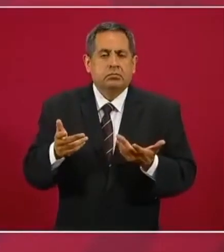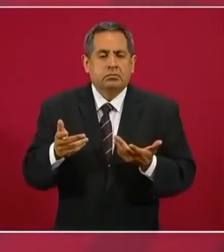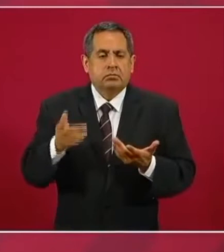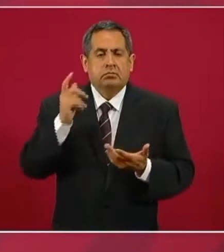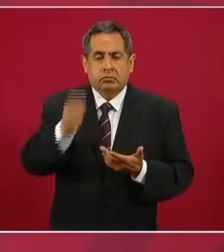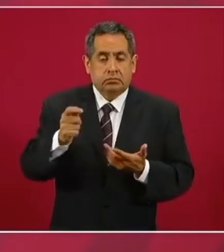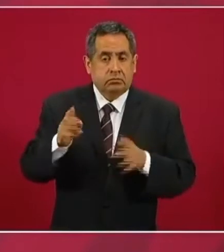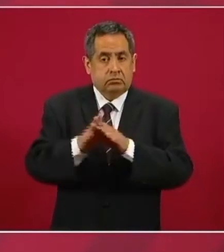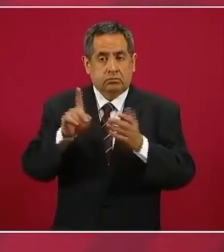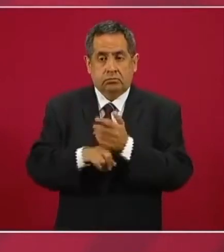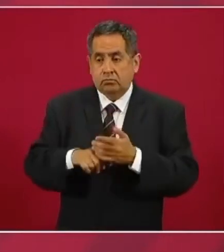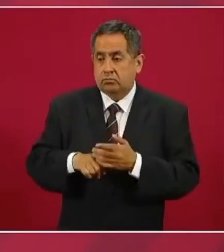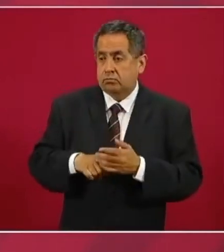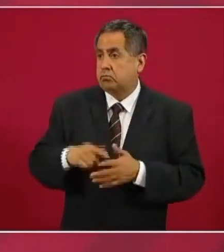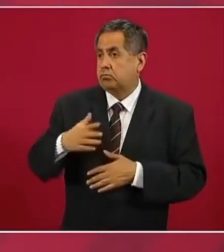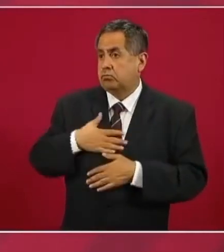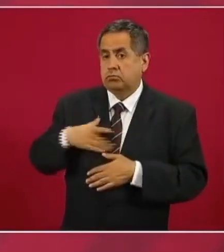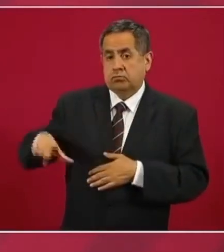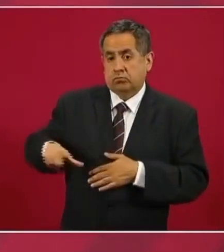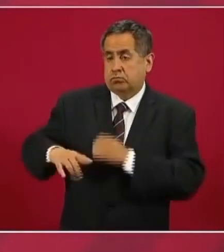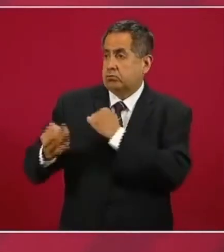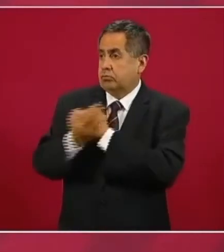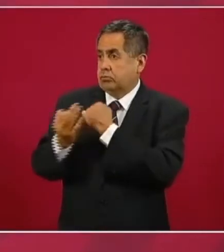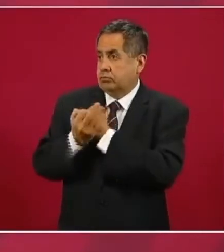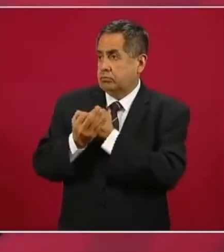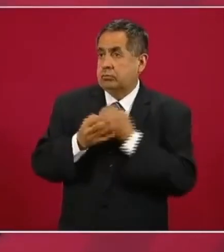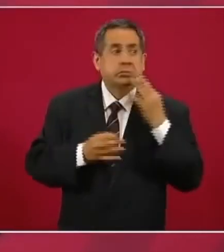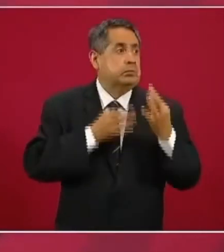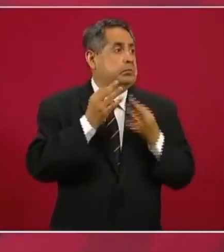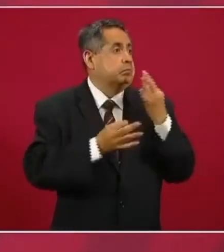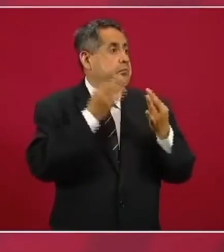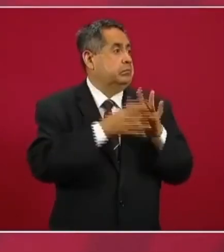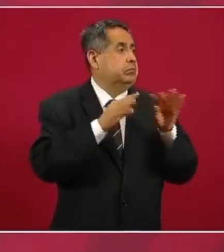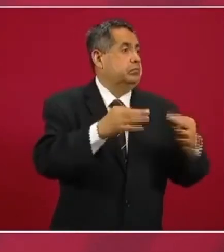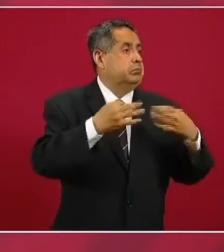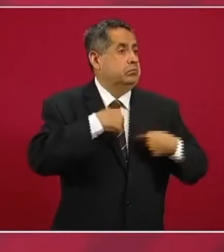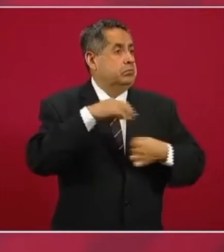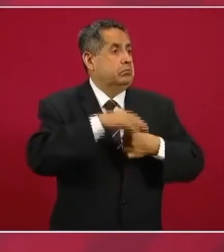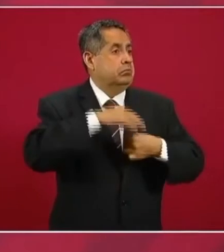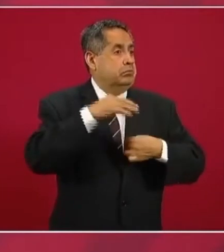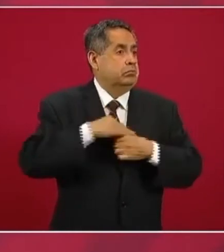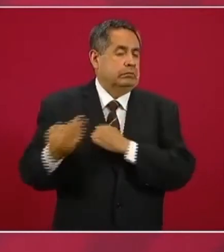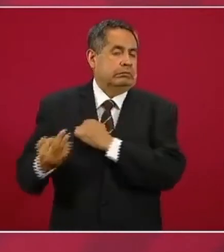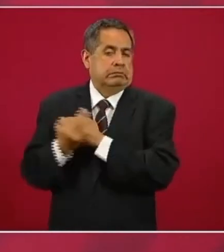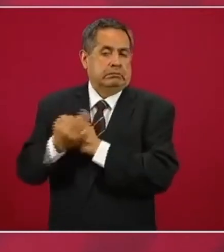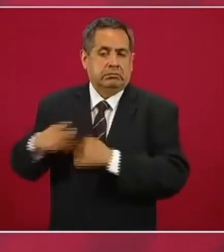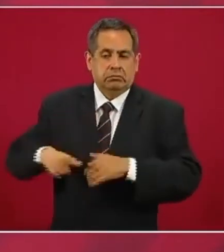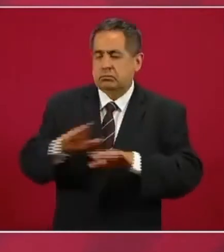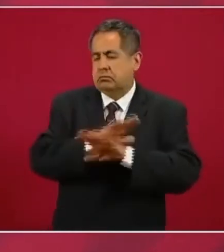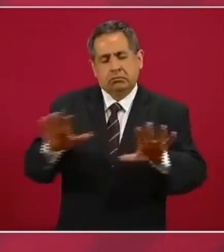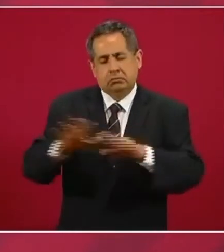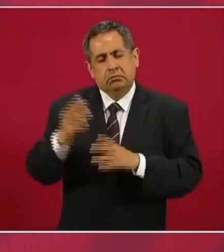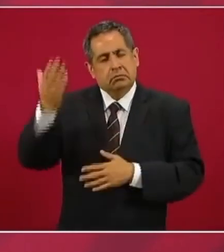es que a la sombra del gobierno se promuevan candidaturas, como era antes. Sufrimos